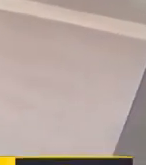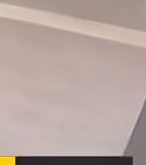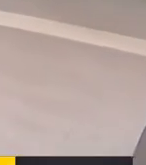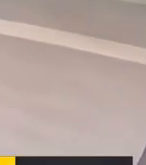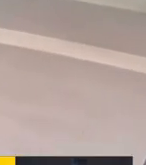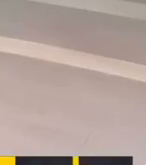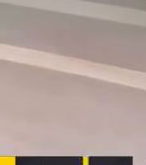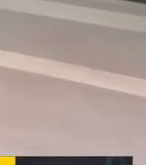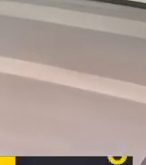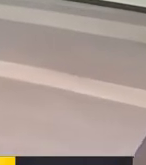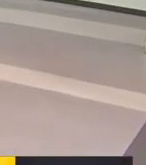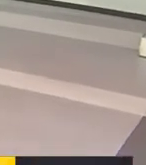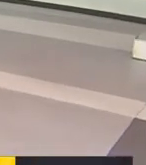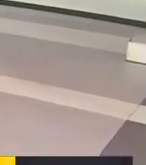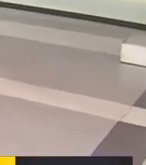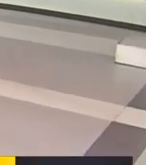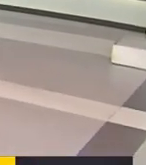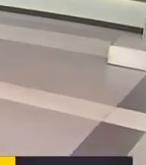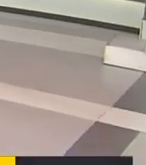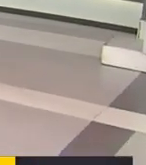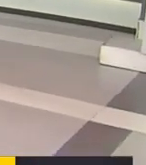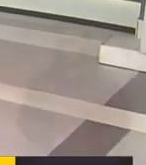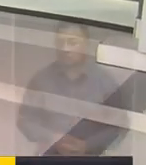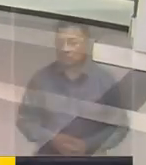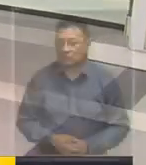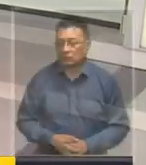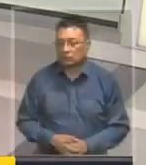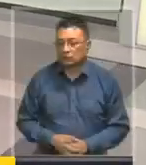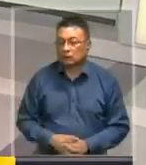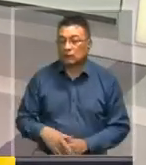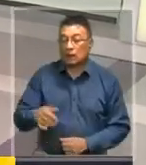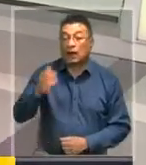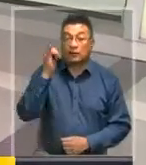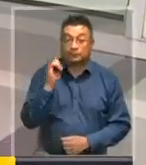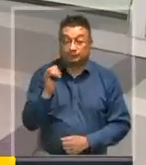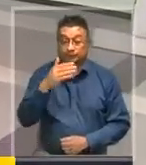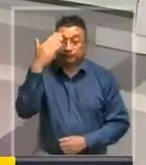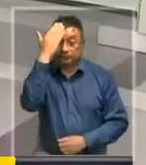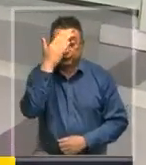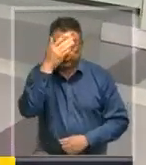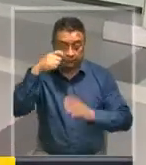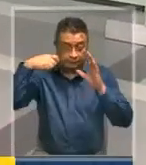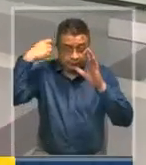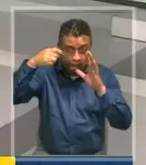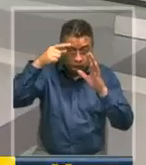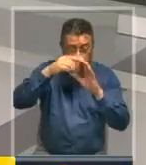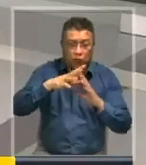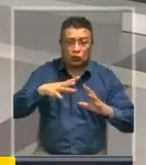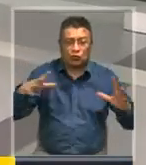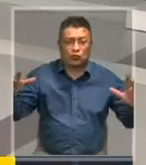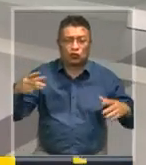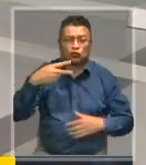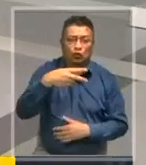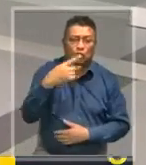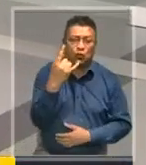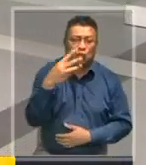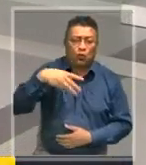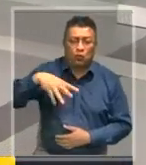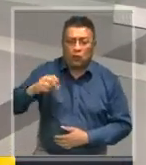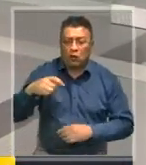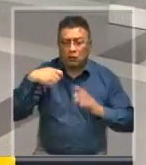una imagen acá que estamos resumiendo, ¿no?, a través del video, como ya se ve al atardecer la cantidad de humo. Tenemos otra imagen